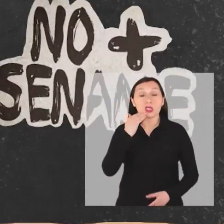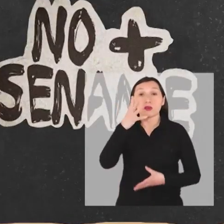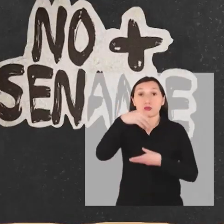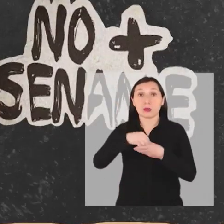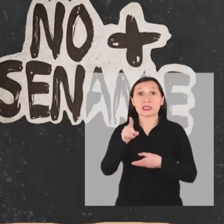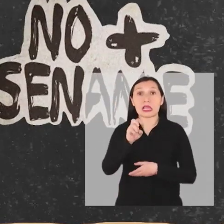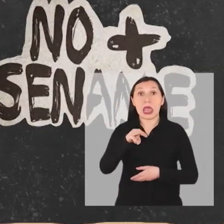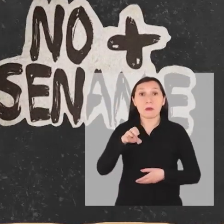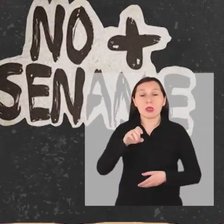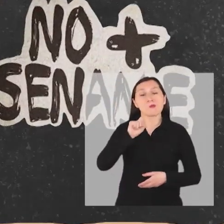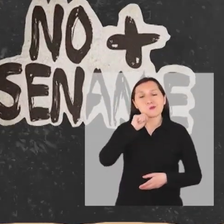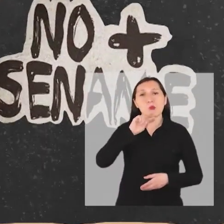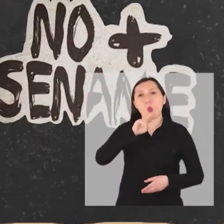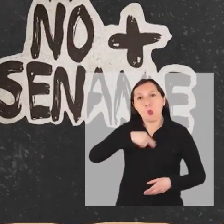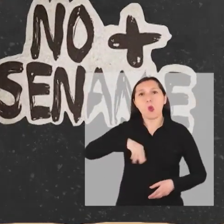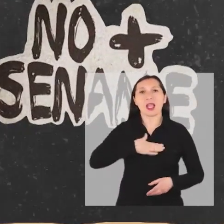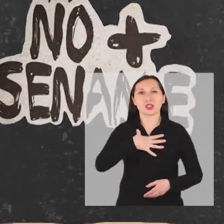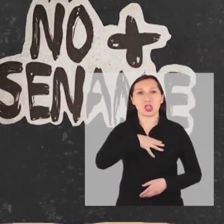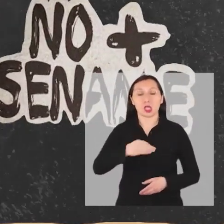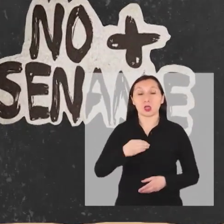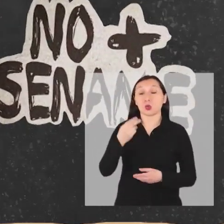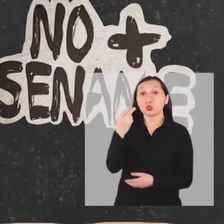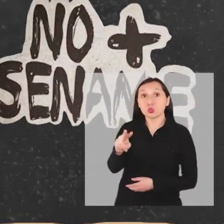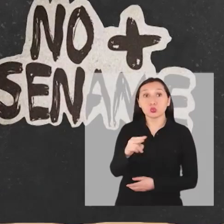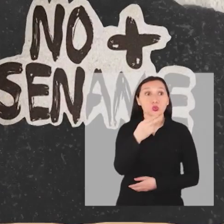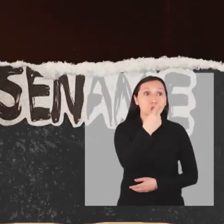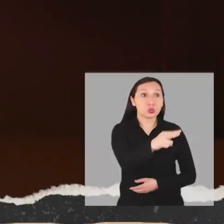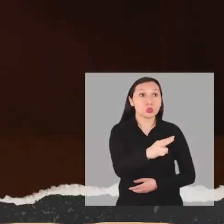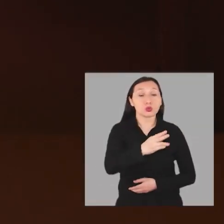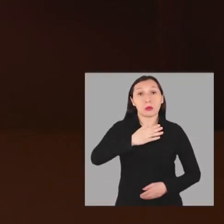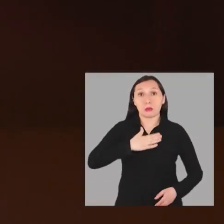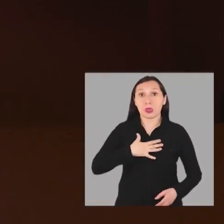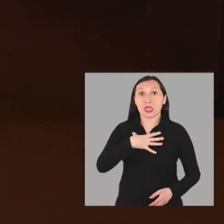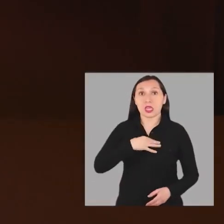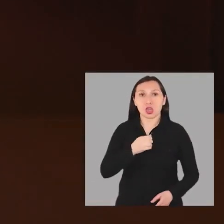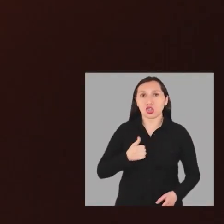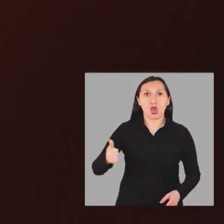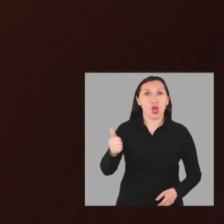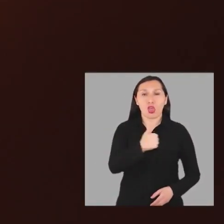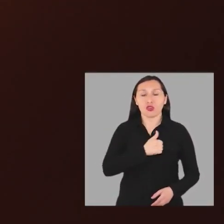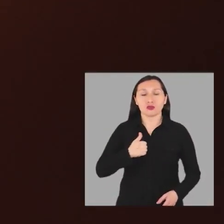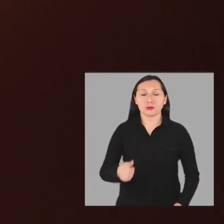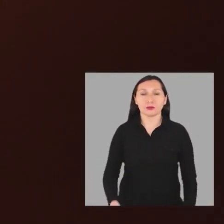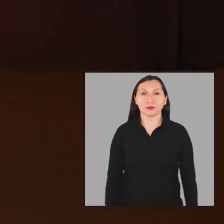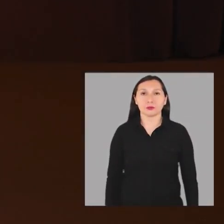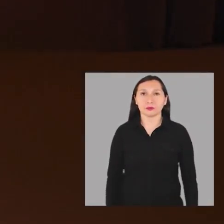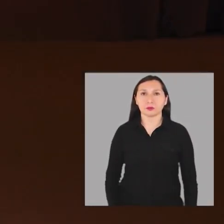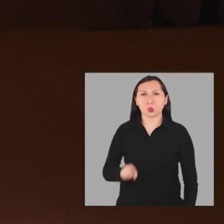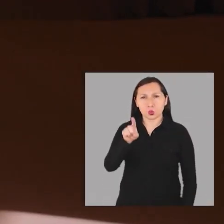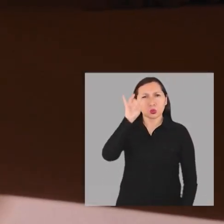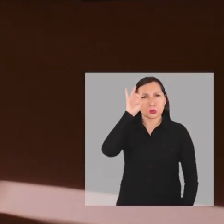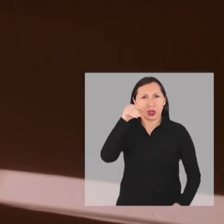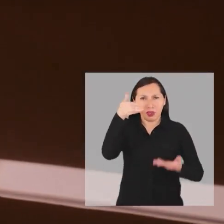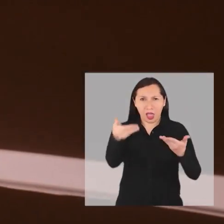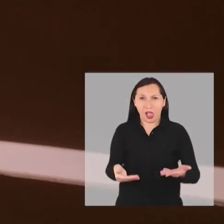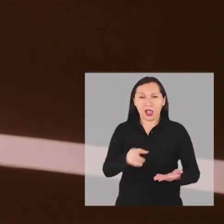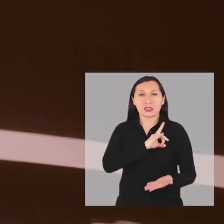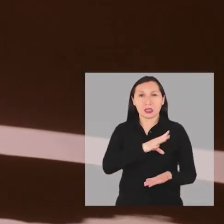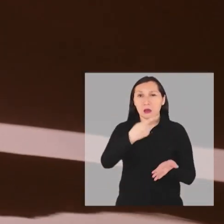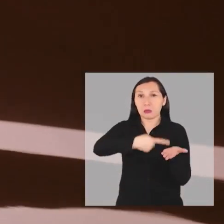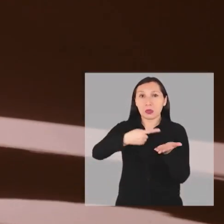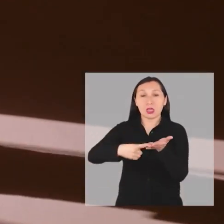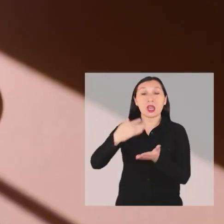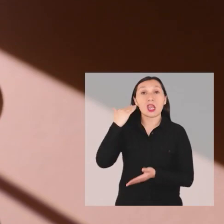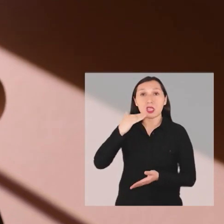Todos los niños del Sename son nuestros hijos, son los hijos suyo, tuyo, mío, de todos. ¿Sabías